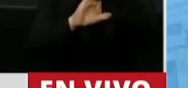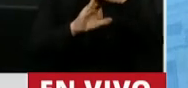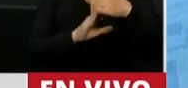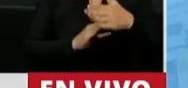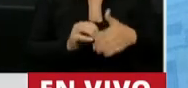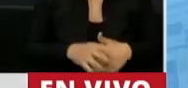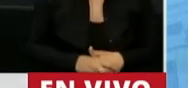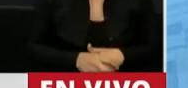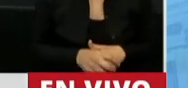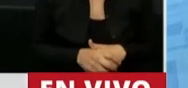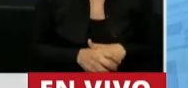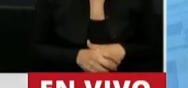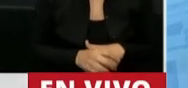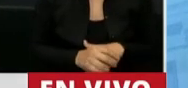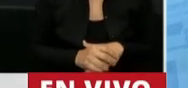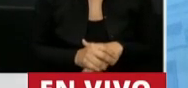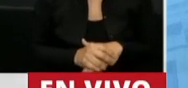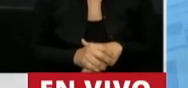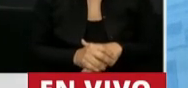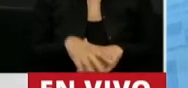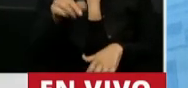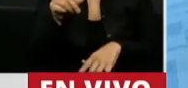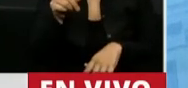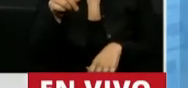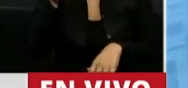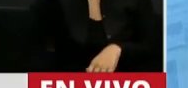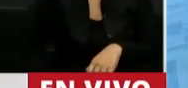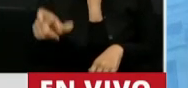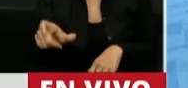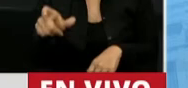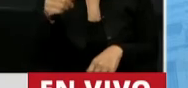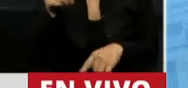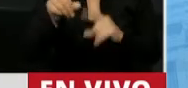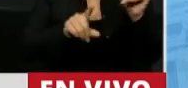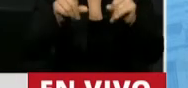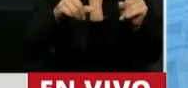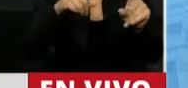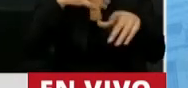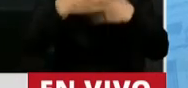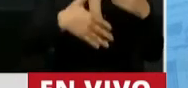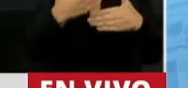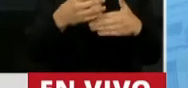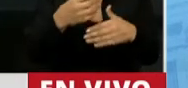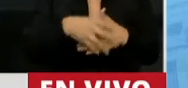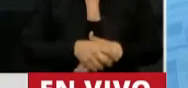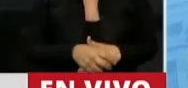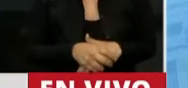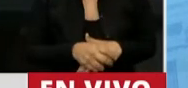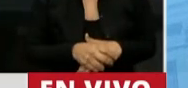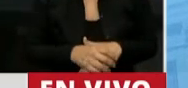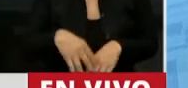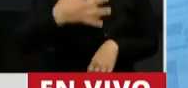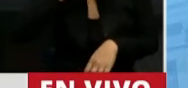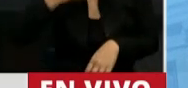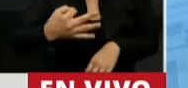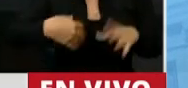el pie de ese juego. Ha probado lo contrario. La gran actora es la